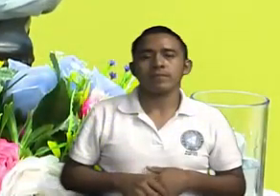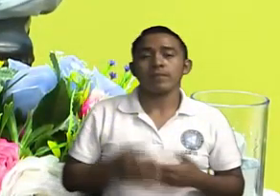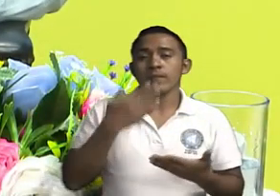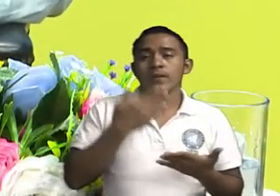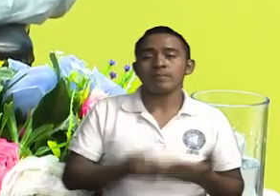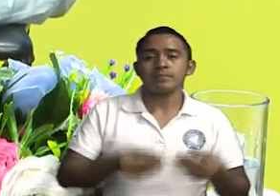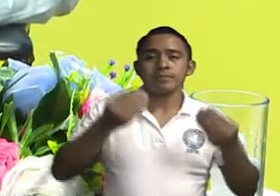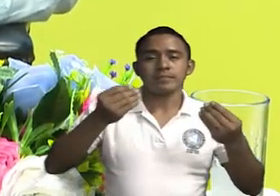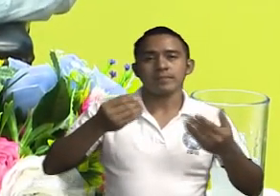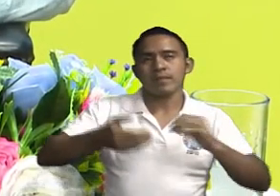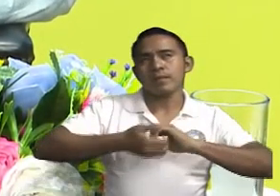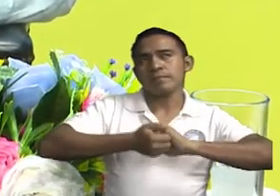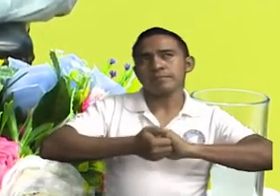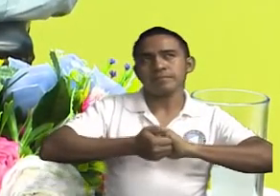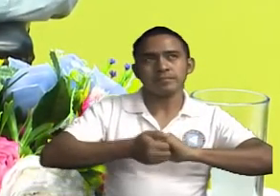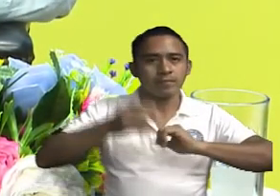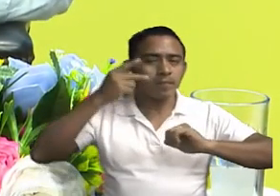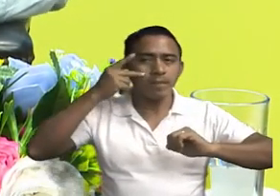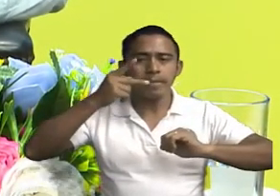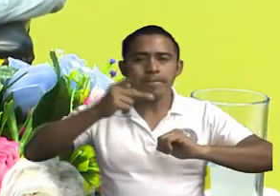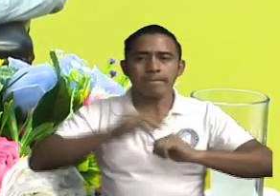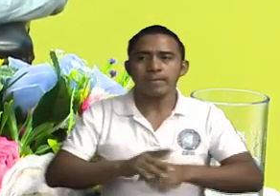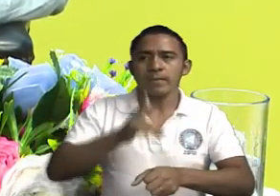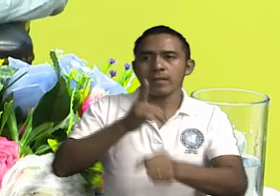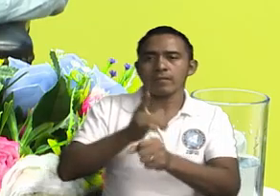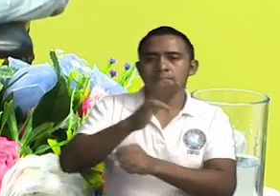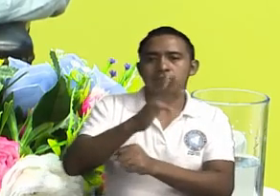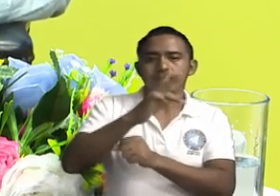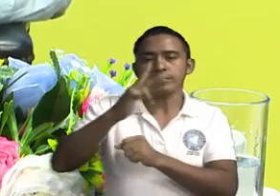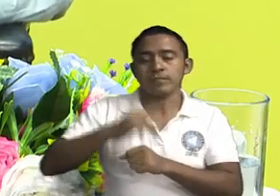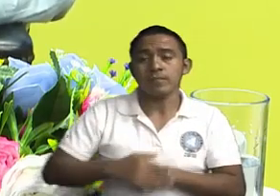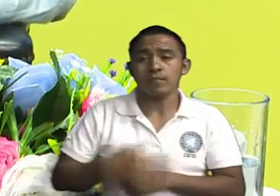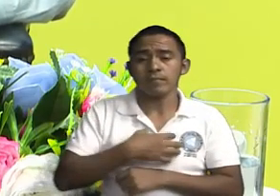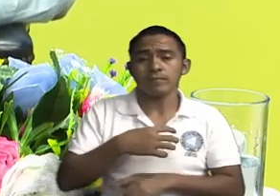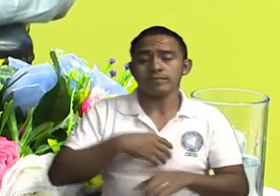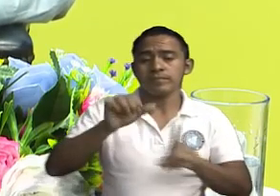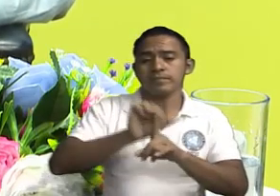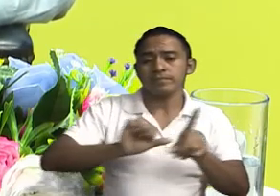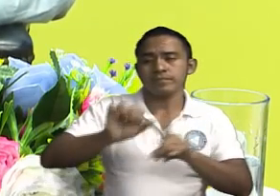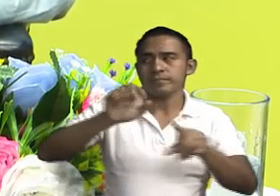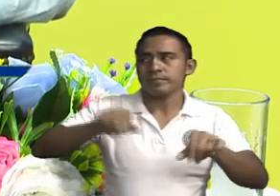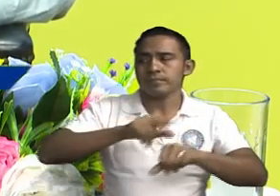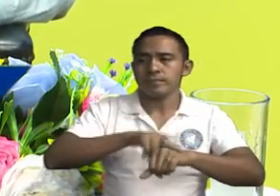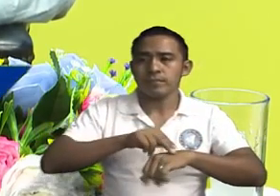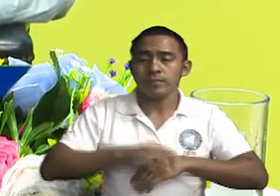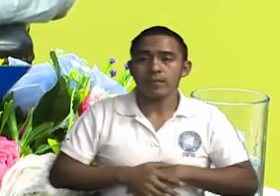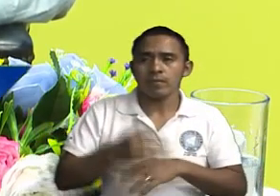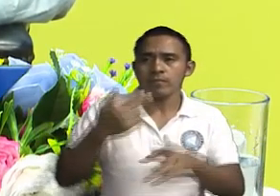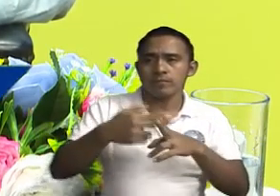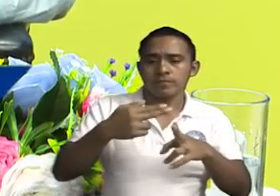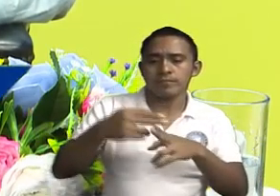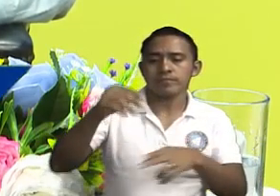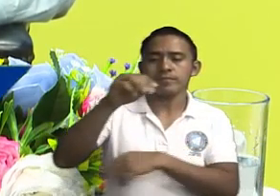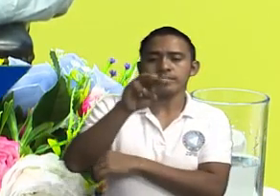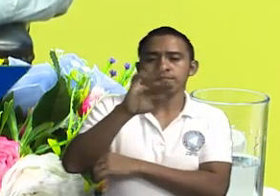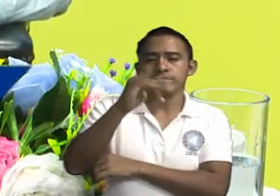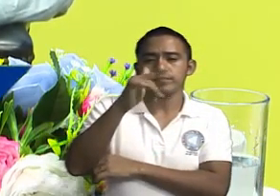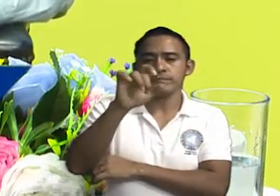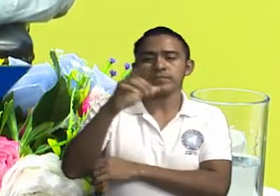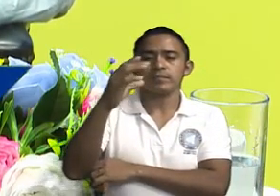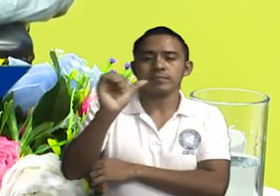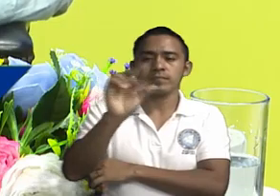Muchas gracias, amigos televidentes, por su fiel sintonía al canal 98, el canal parlamentario, el canal de la Asamblea Nacional. Les saluda Miguel Carranza Mena